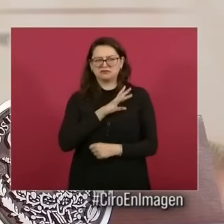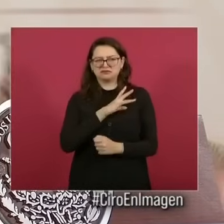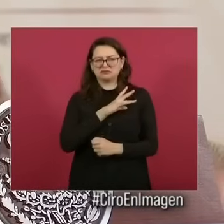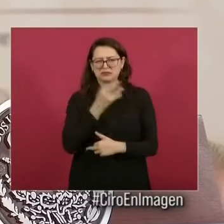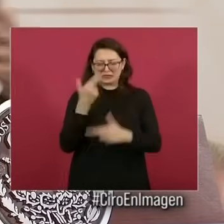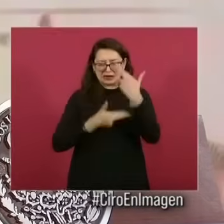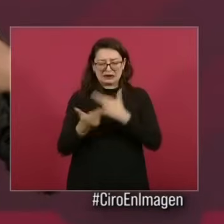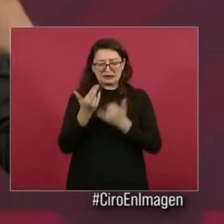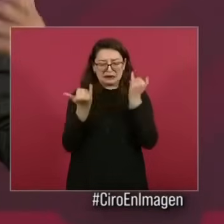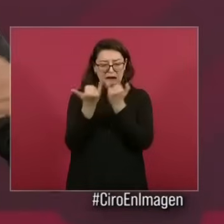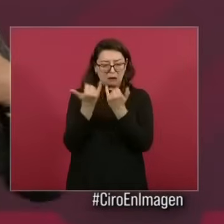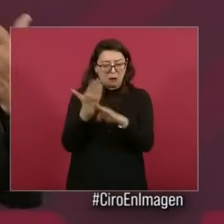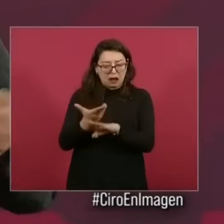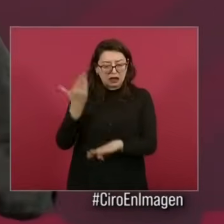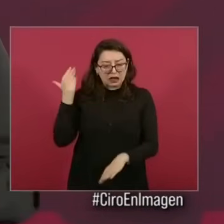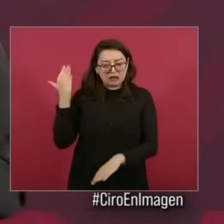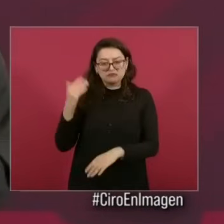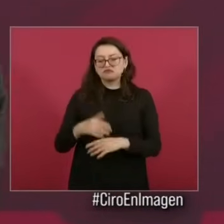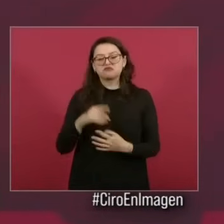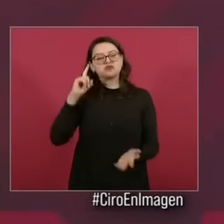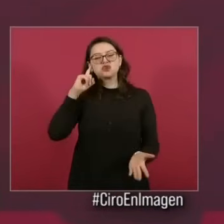El pueblo de México